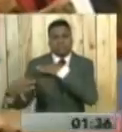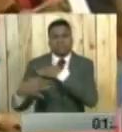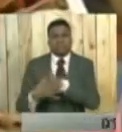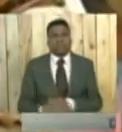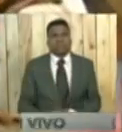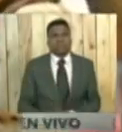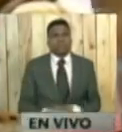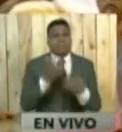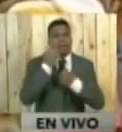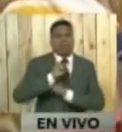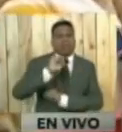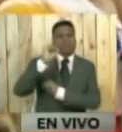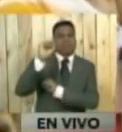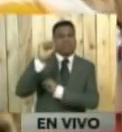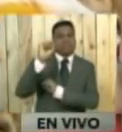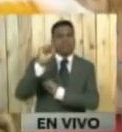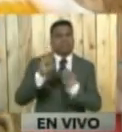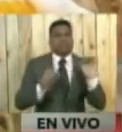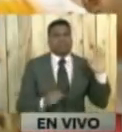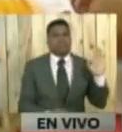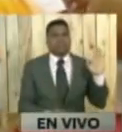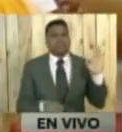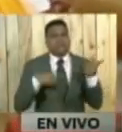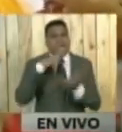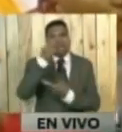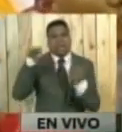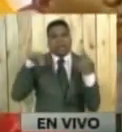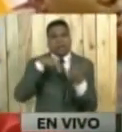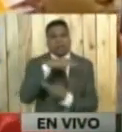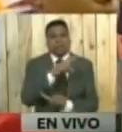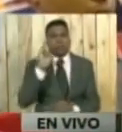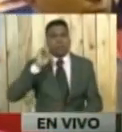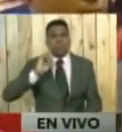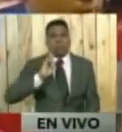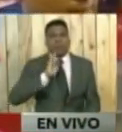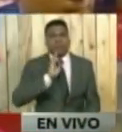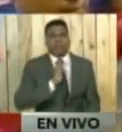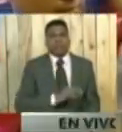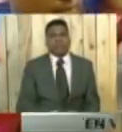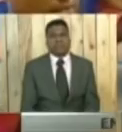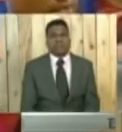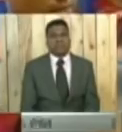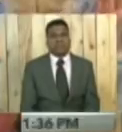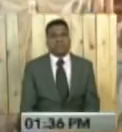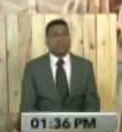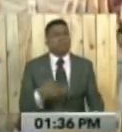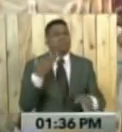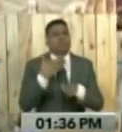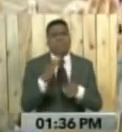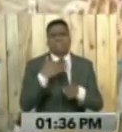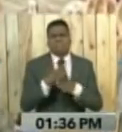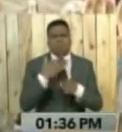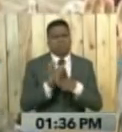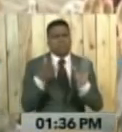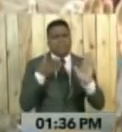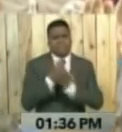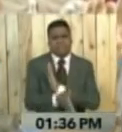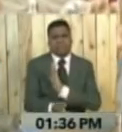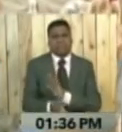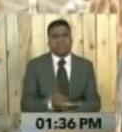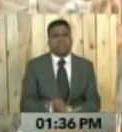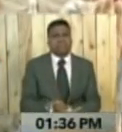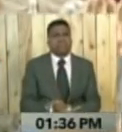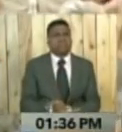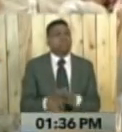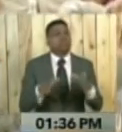para defender la revolución bolivariana, pase lo que pase y